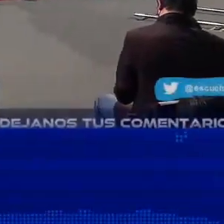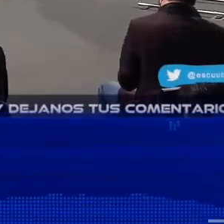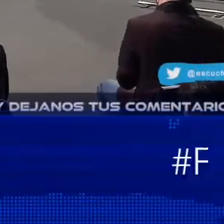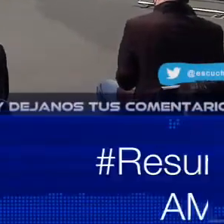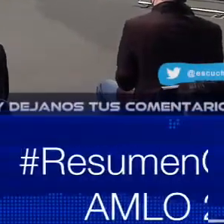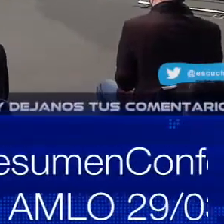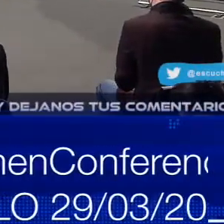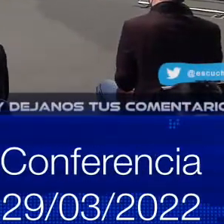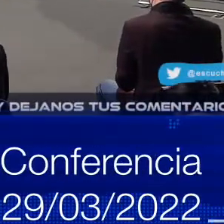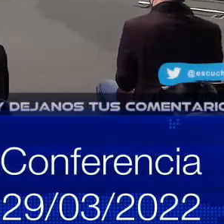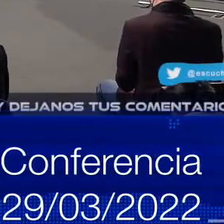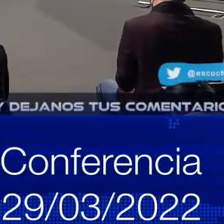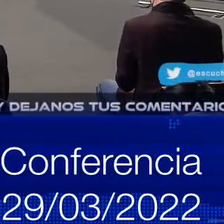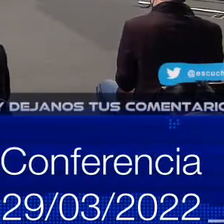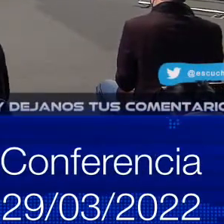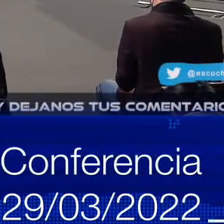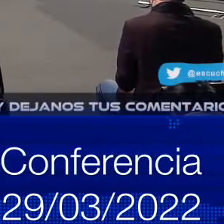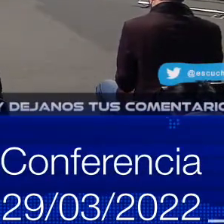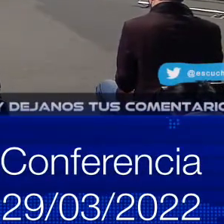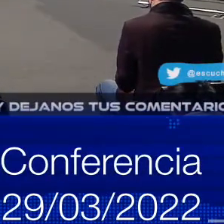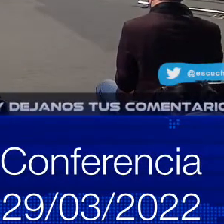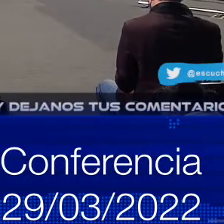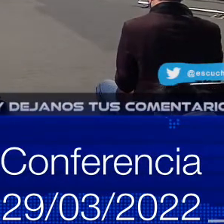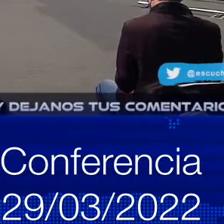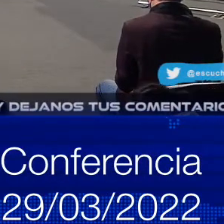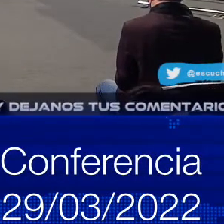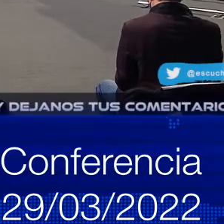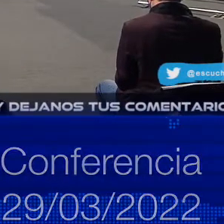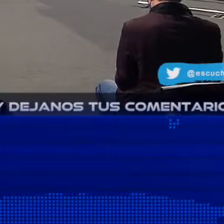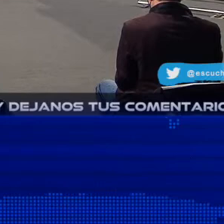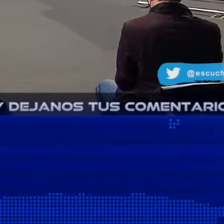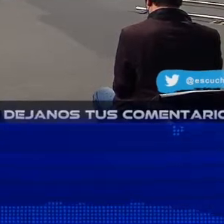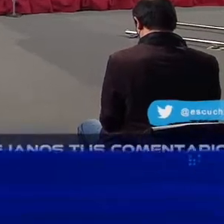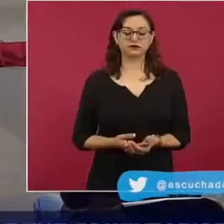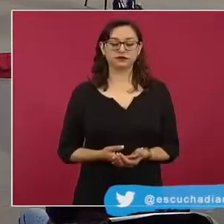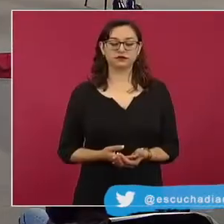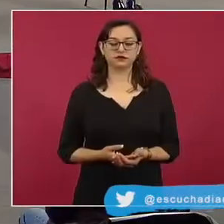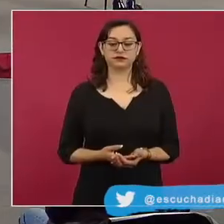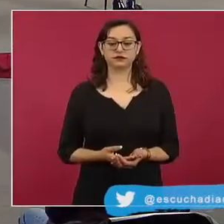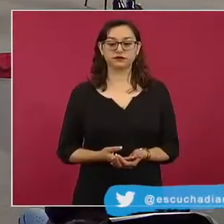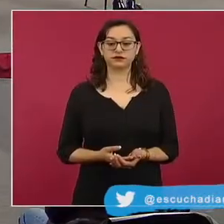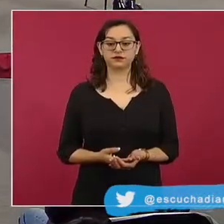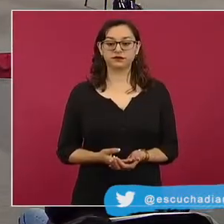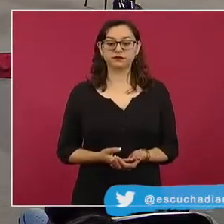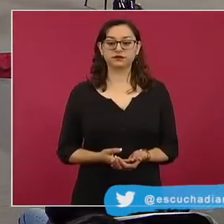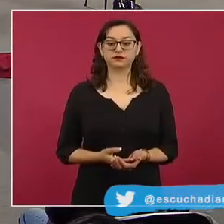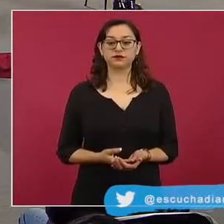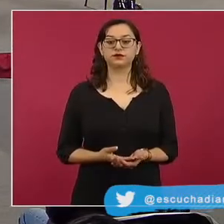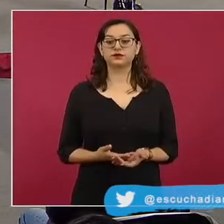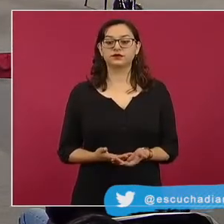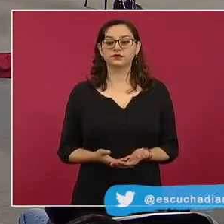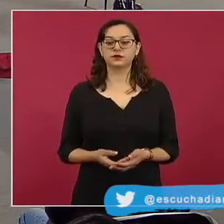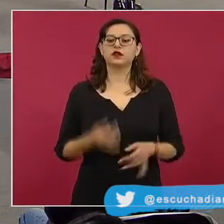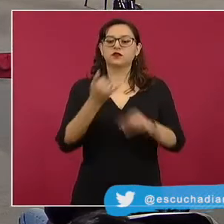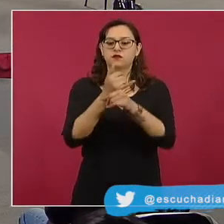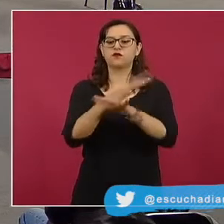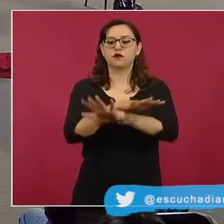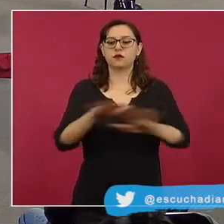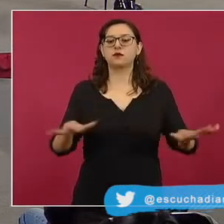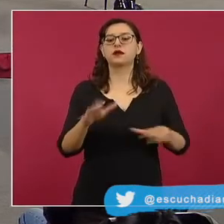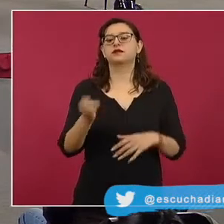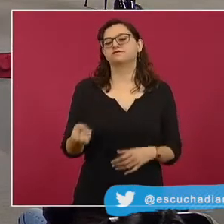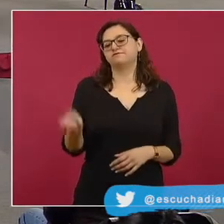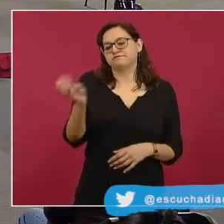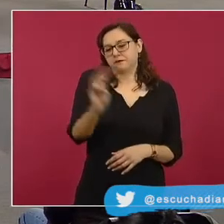bueno pues vamos a informa al día de hoy este miércoles el presidente informa en su conferencia